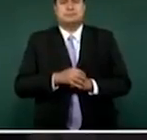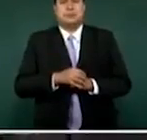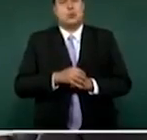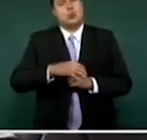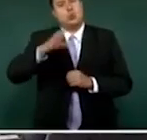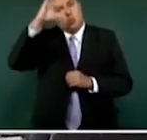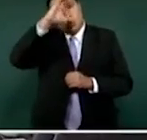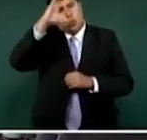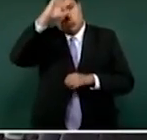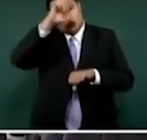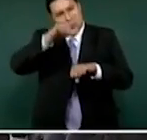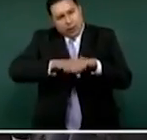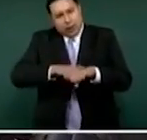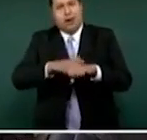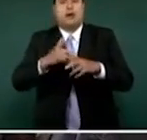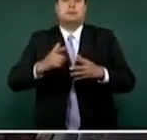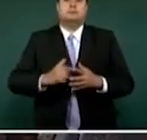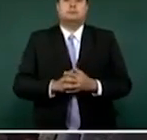cultural.